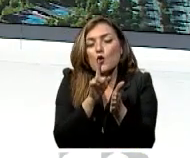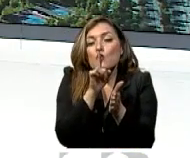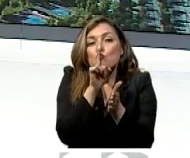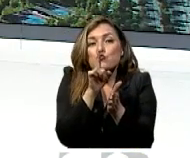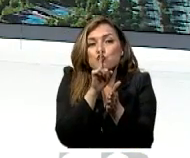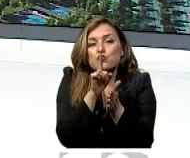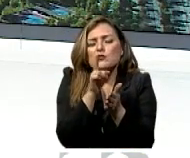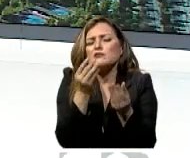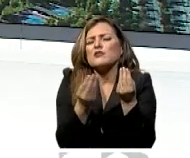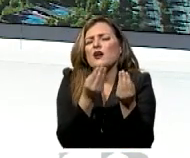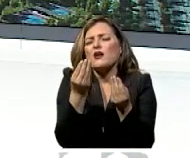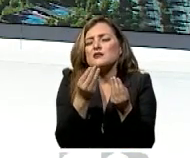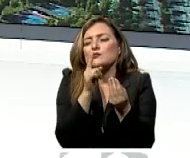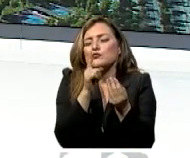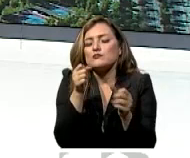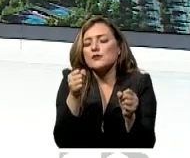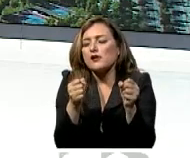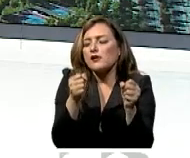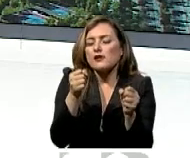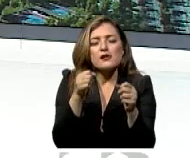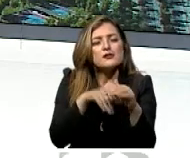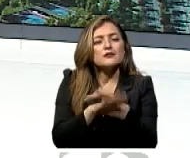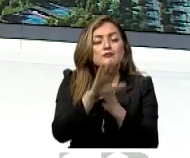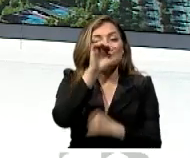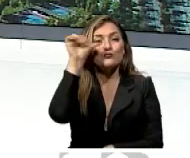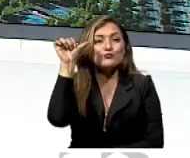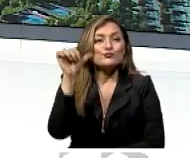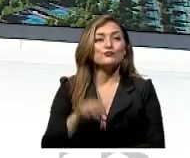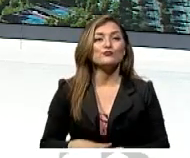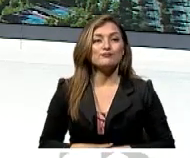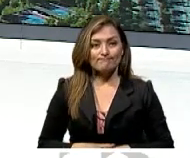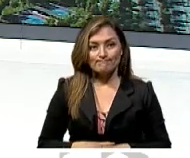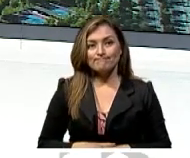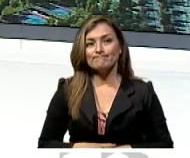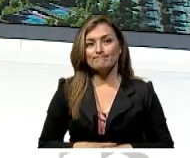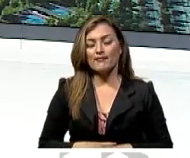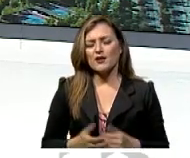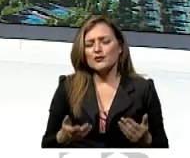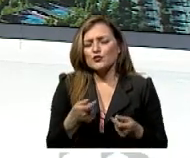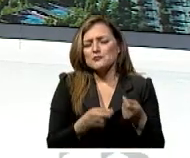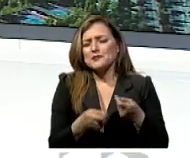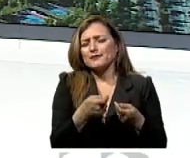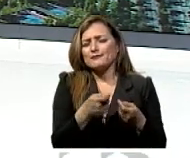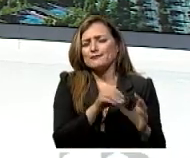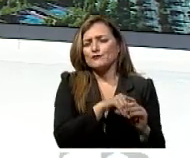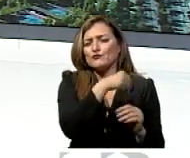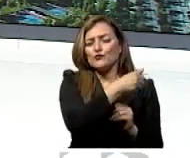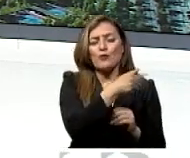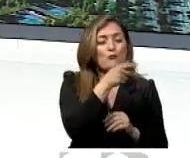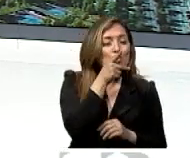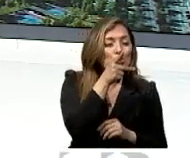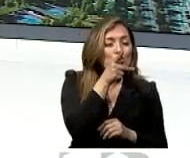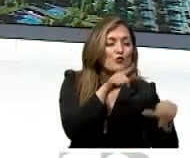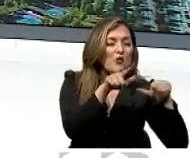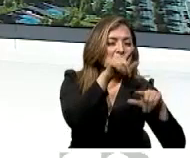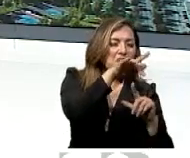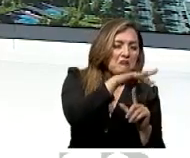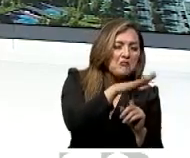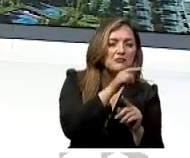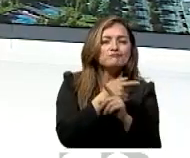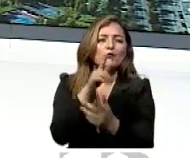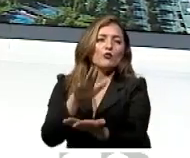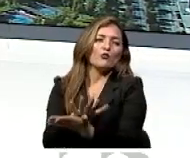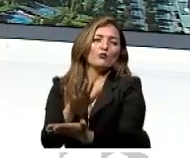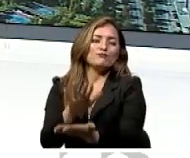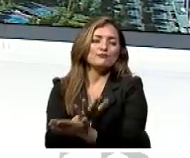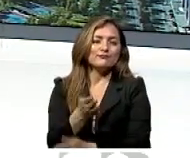El alcaloide se comercializa en espacios públicos y en los exteriores de establecimientos educativos. Nuestro compañero Jairo Jácome con un informe a esta hora. Jairo,